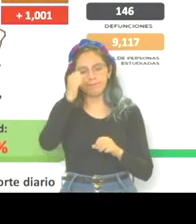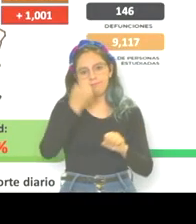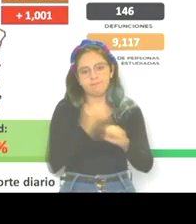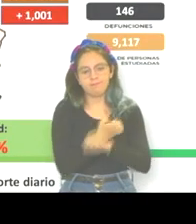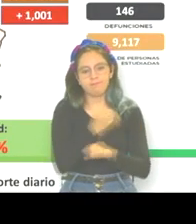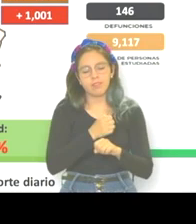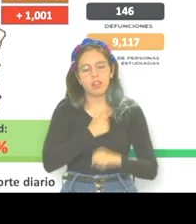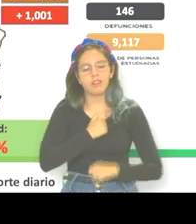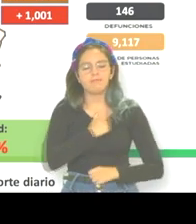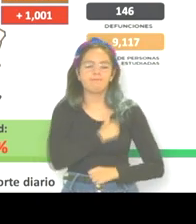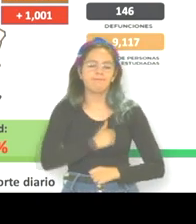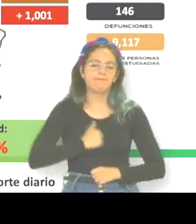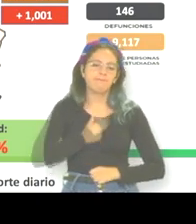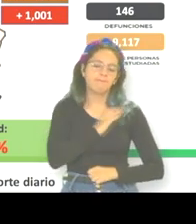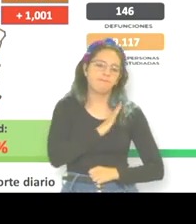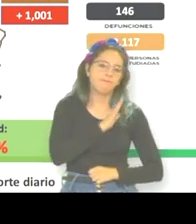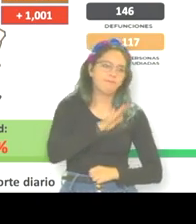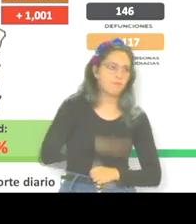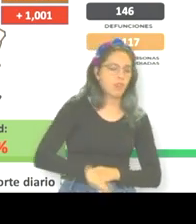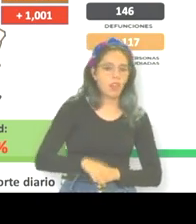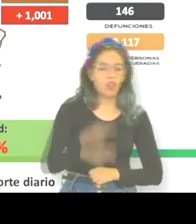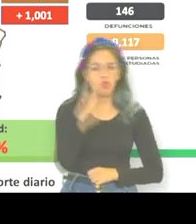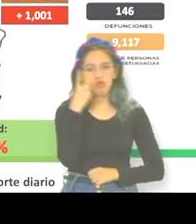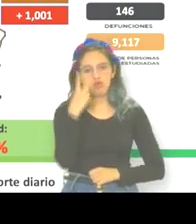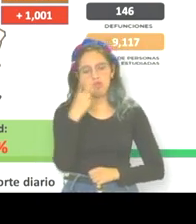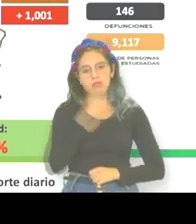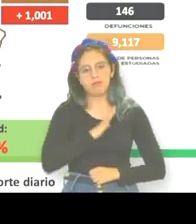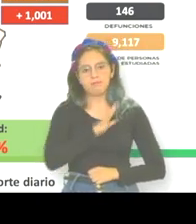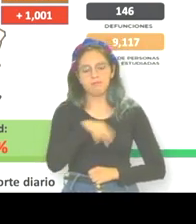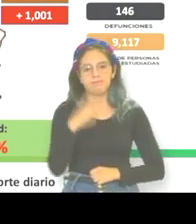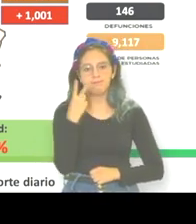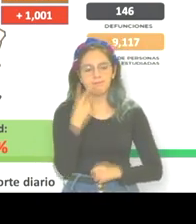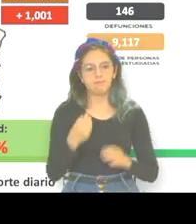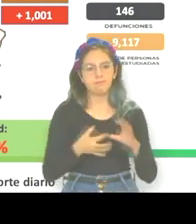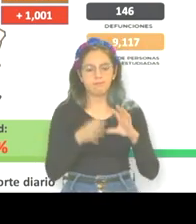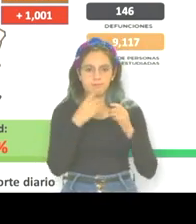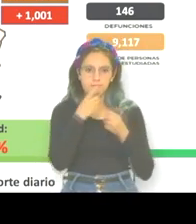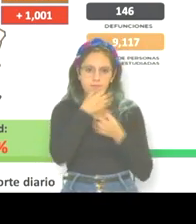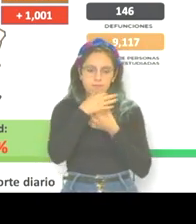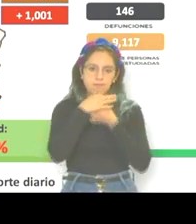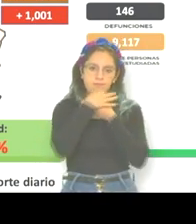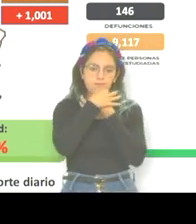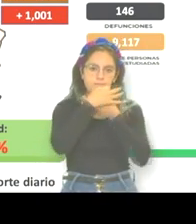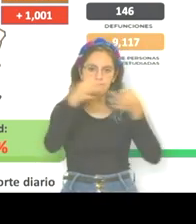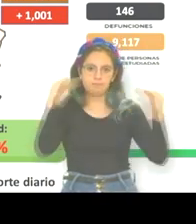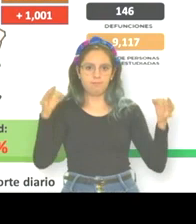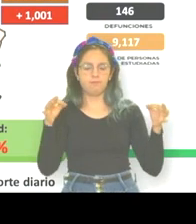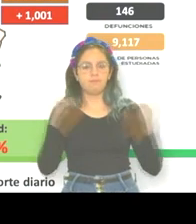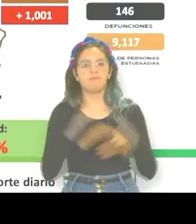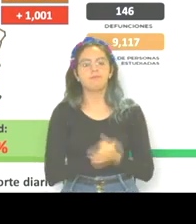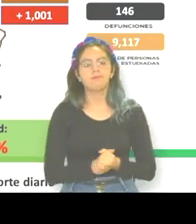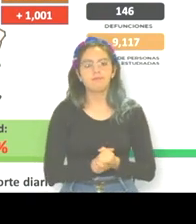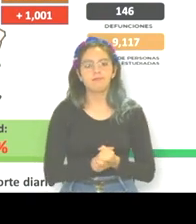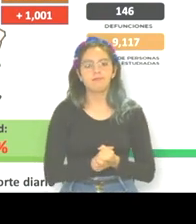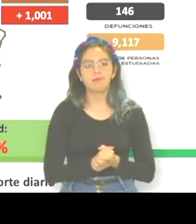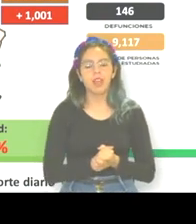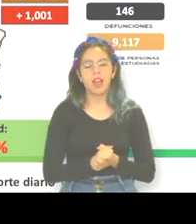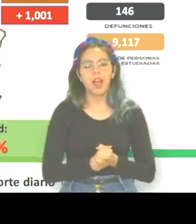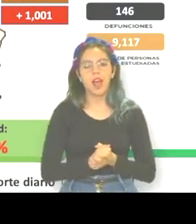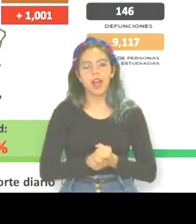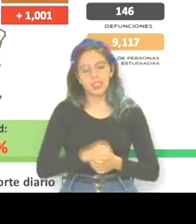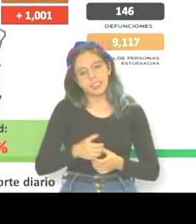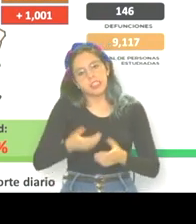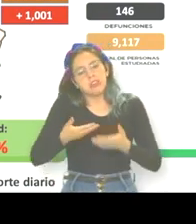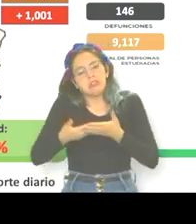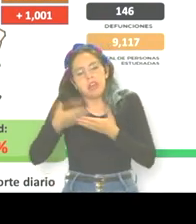lamentables defunciones. En esta ocasión son dos las que tenemos que dar a conocer y como en otras ocasiones, pues enviamos a nombre